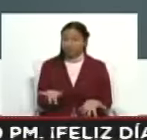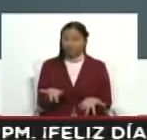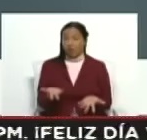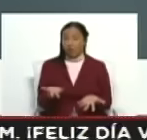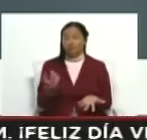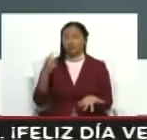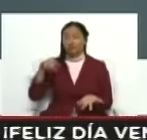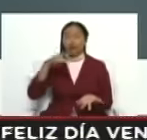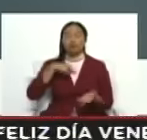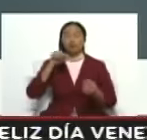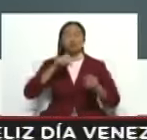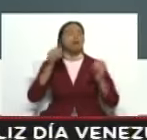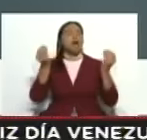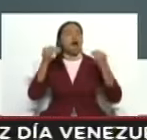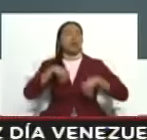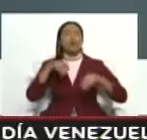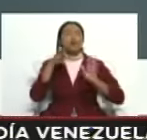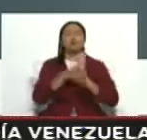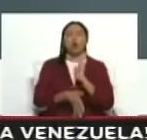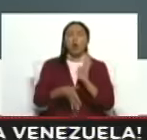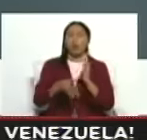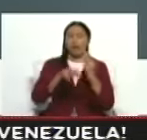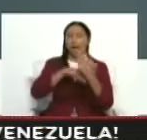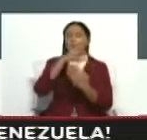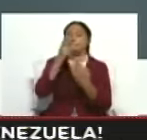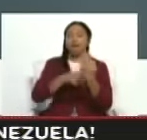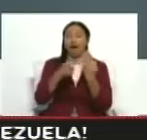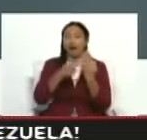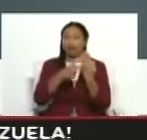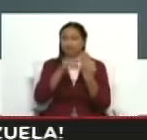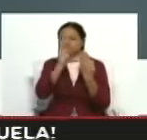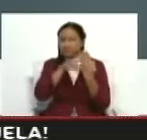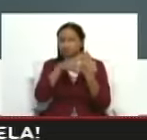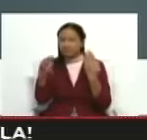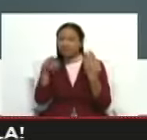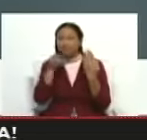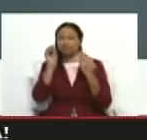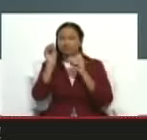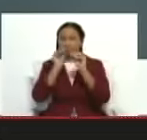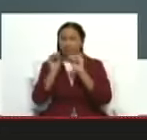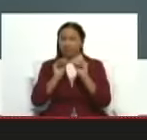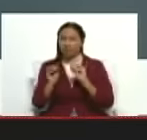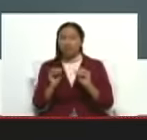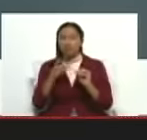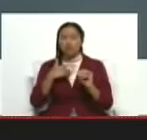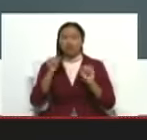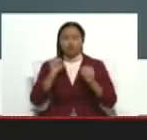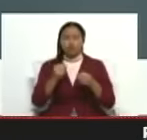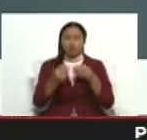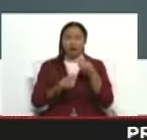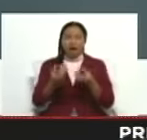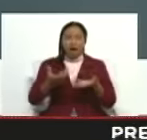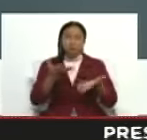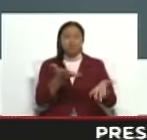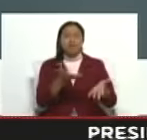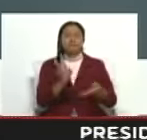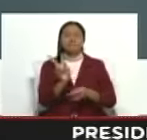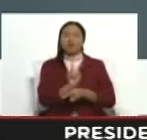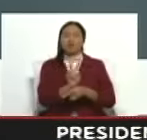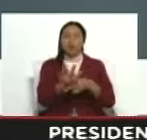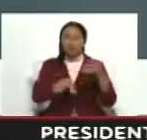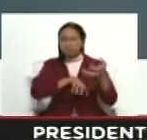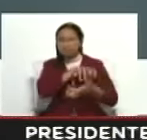ejecutara. Y fíjense, fíjense lo grave que propone. Lo que pasa es que no pudieron hacer